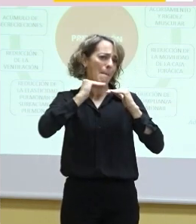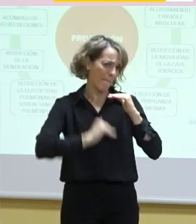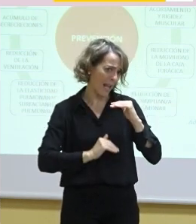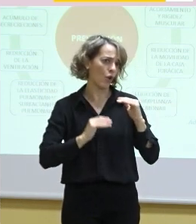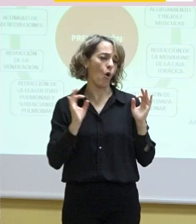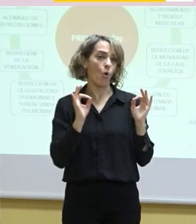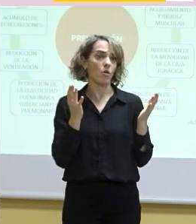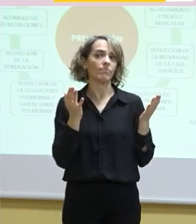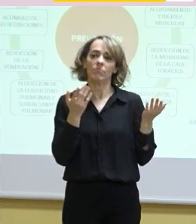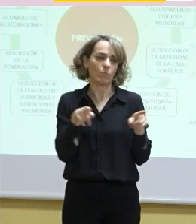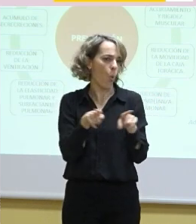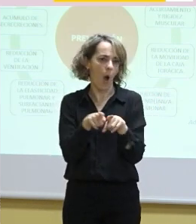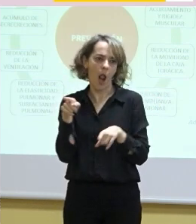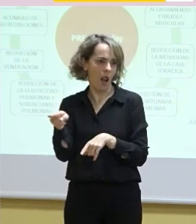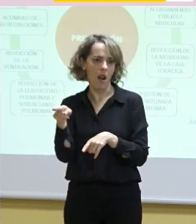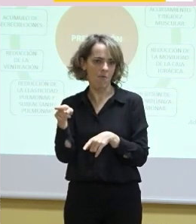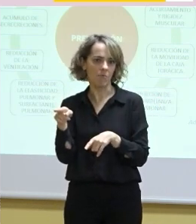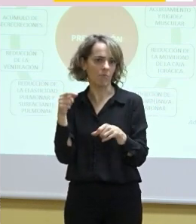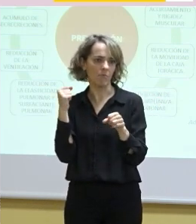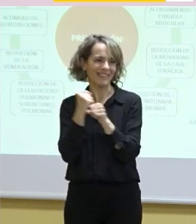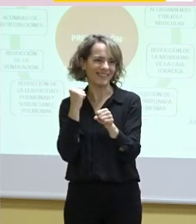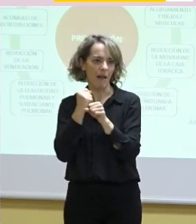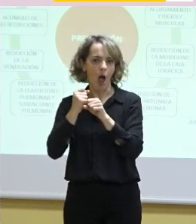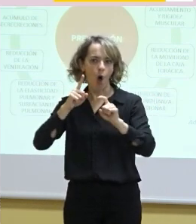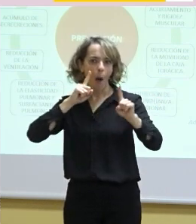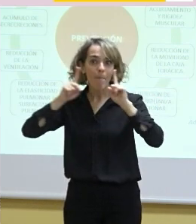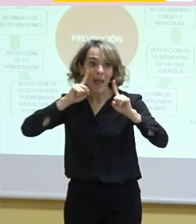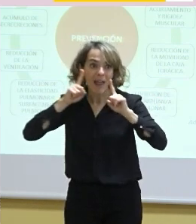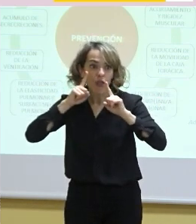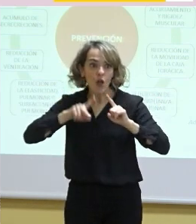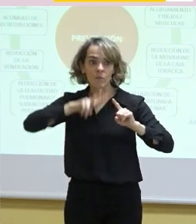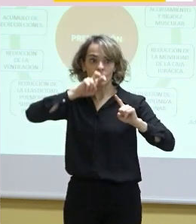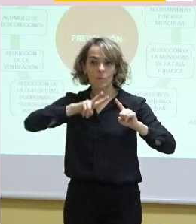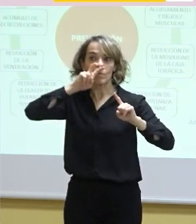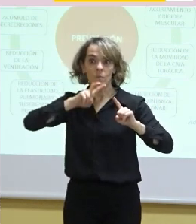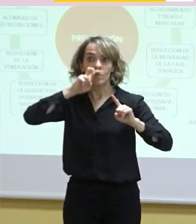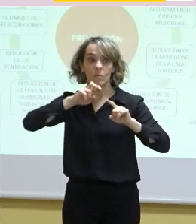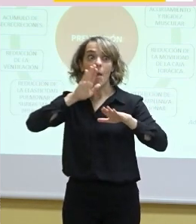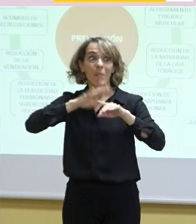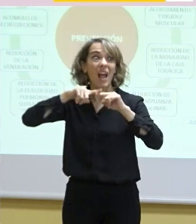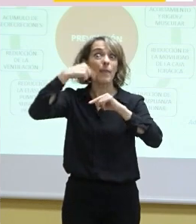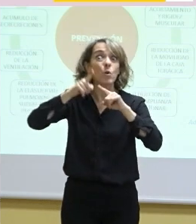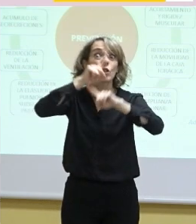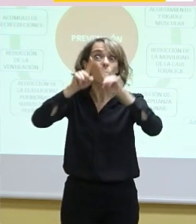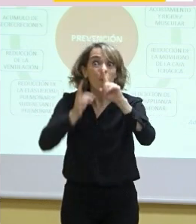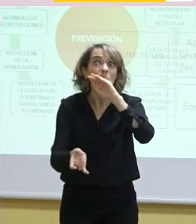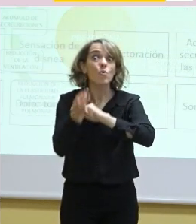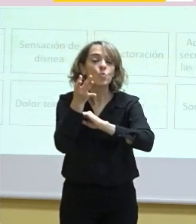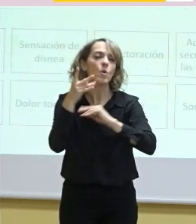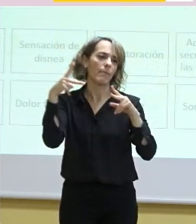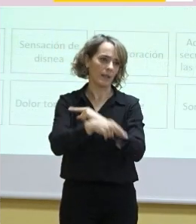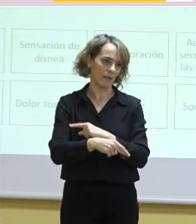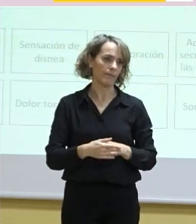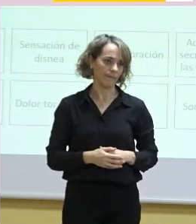interesante hacer trabajo de forma respiratoria para prevenir estas complicaciones, sobre todo en estos pacientes.